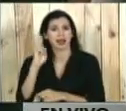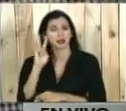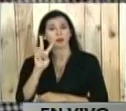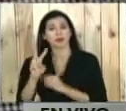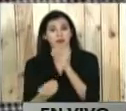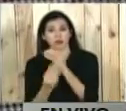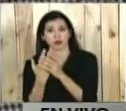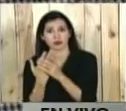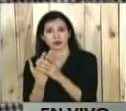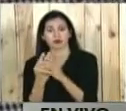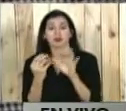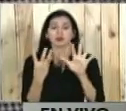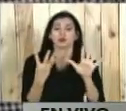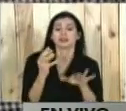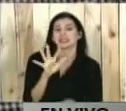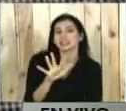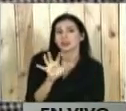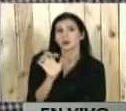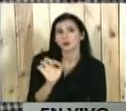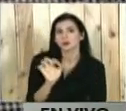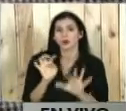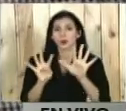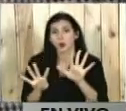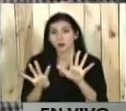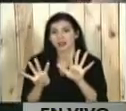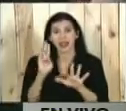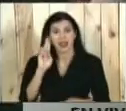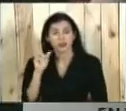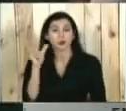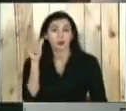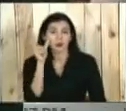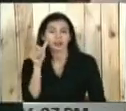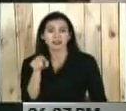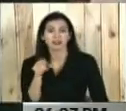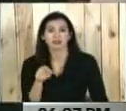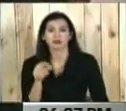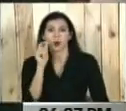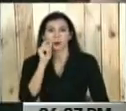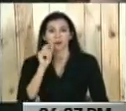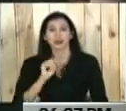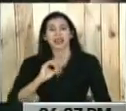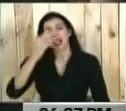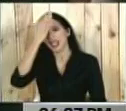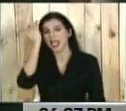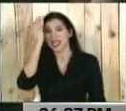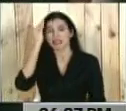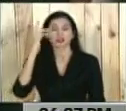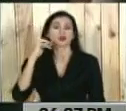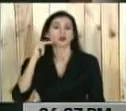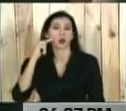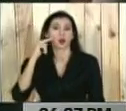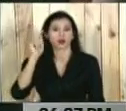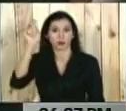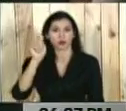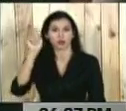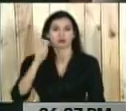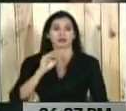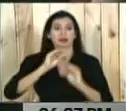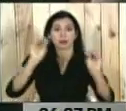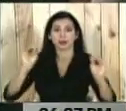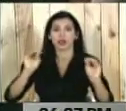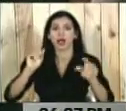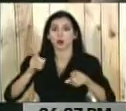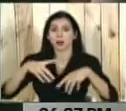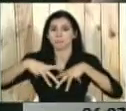Miraflores 95.9. Escuché la declaración de Héctor Rodríguez del Buró Político de que están convocando un conjunto